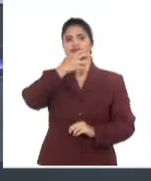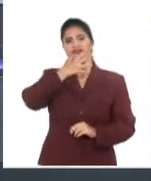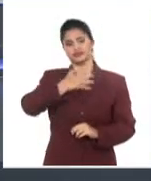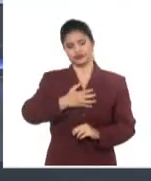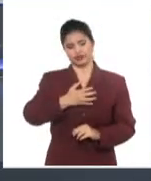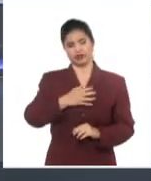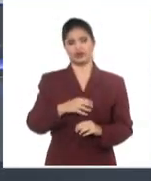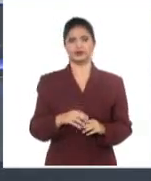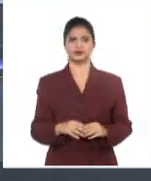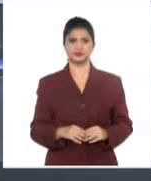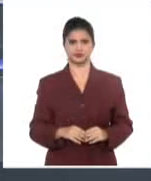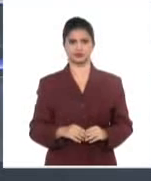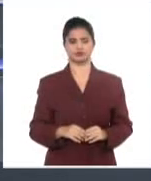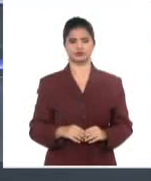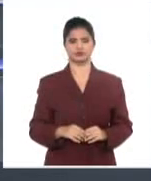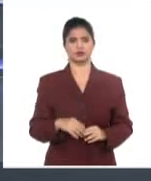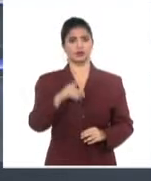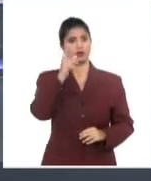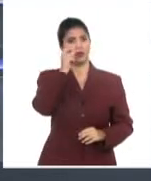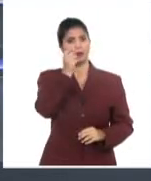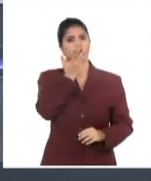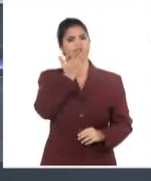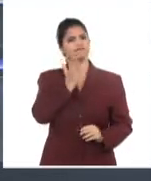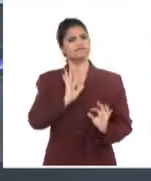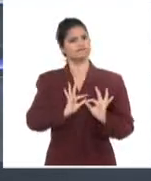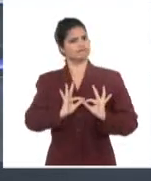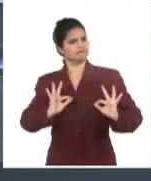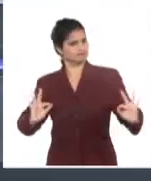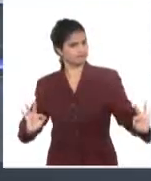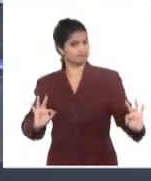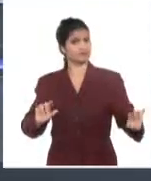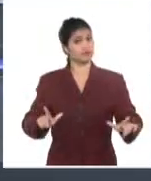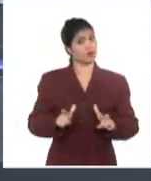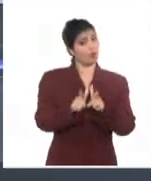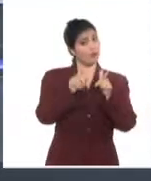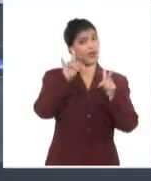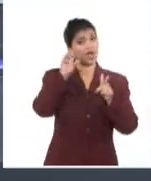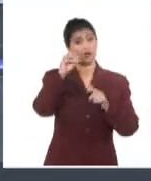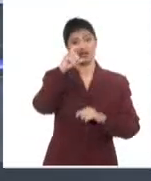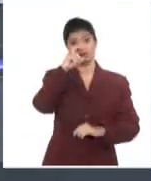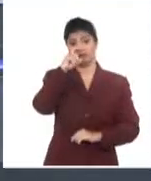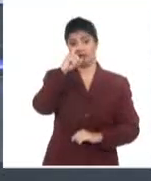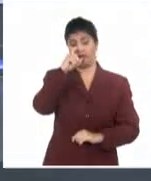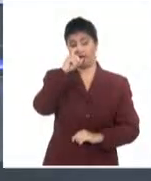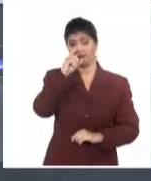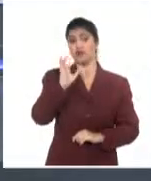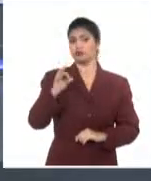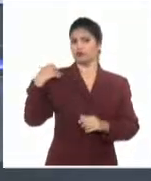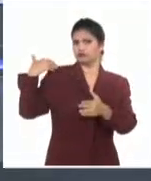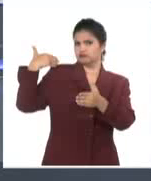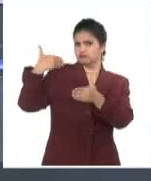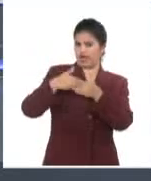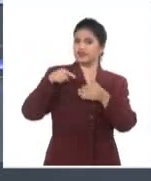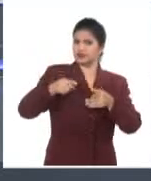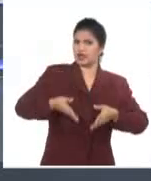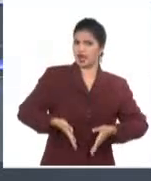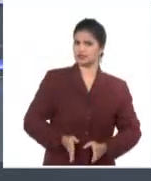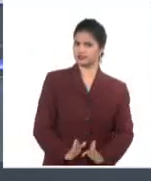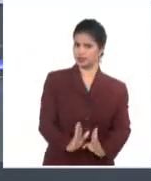Castro Ruz, un hombre que en sus 90 años de vida trazó un proyecto de justicia social puesto en marcha